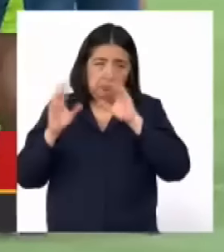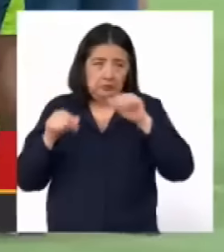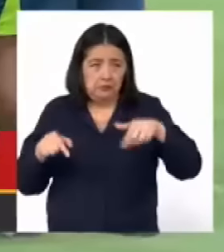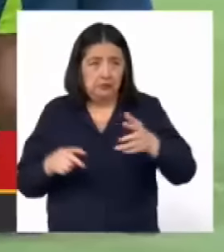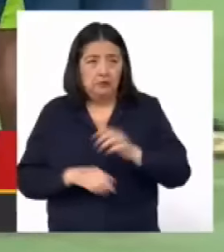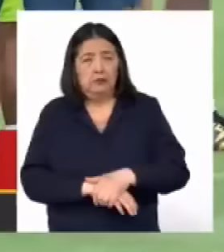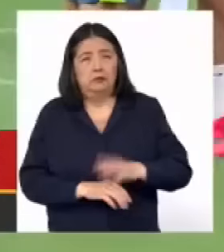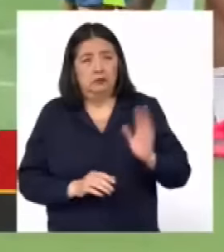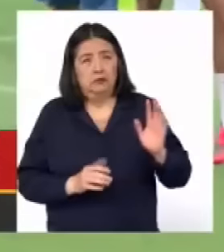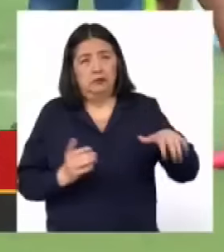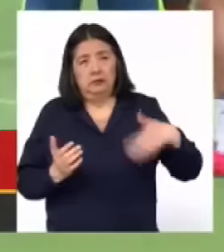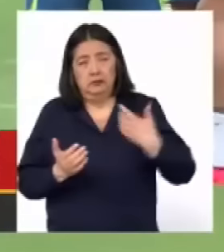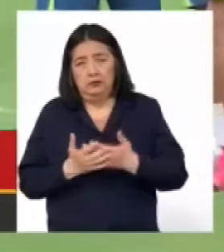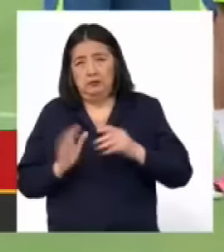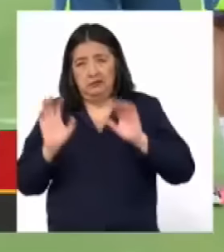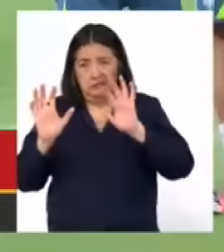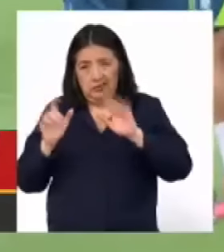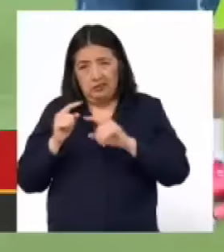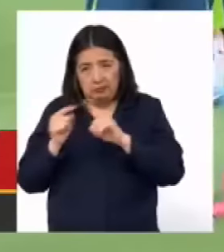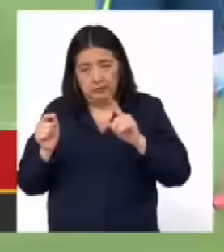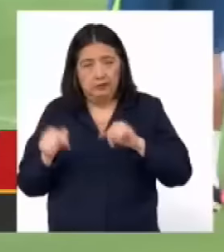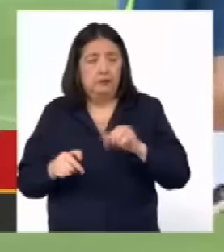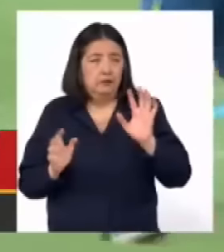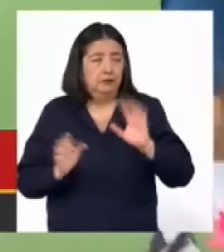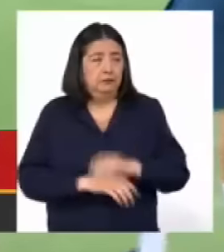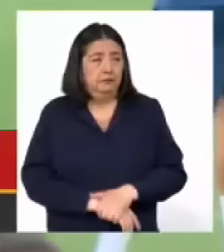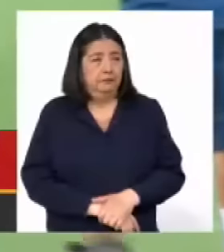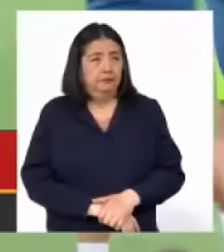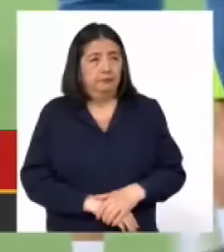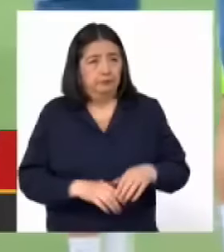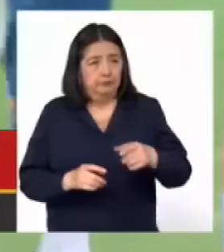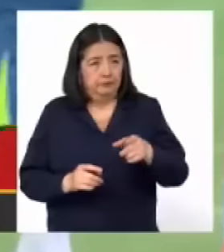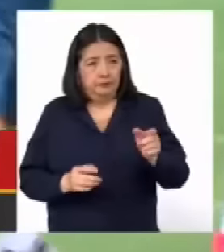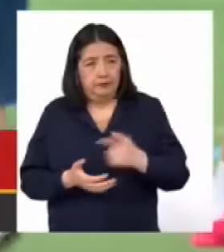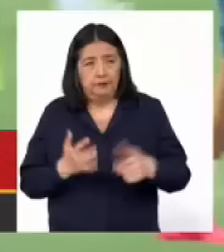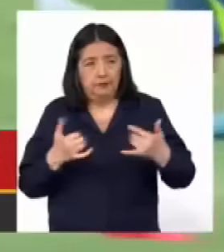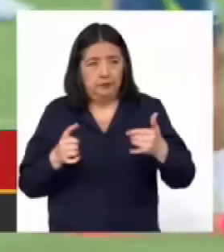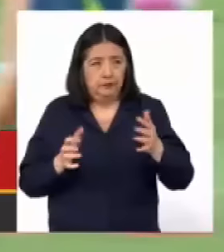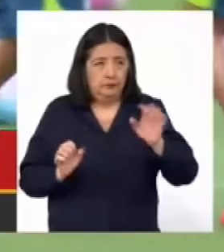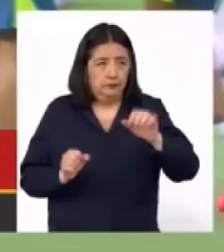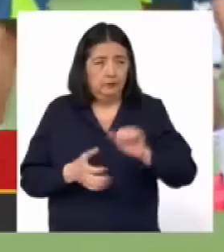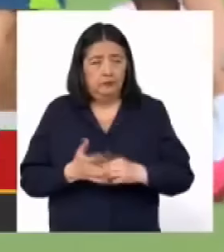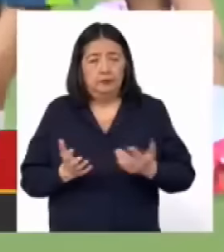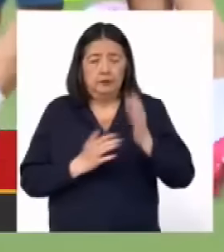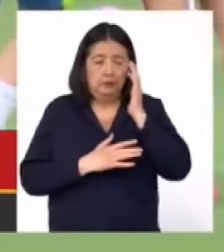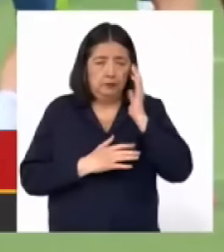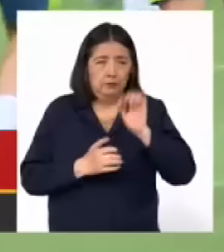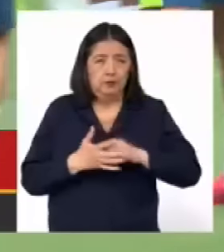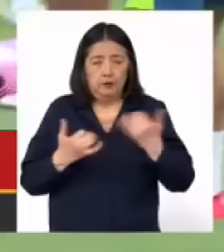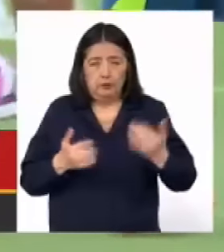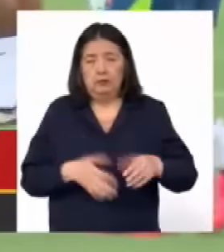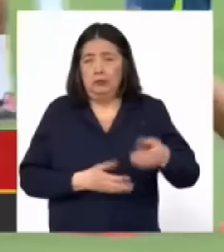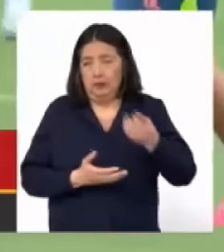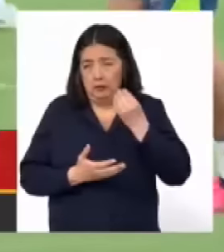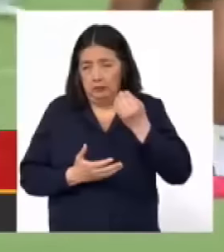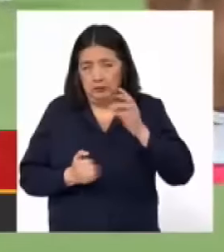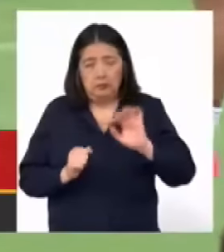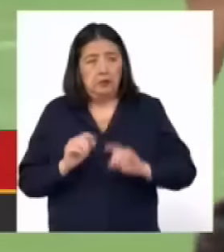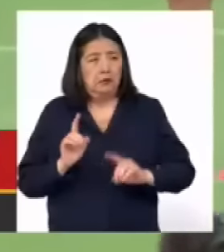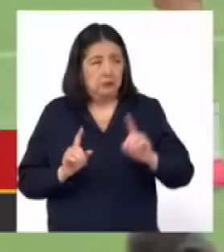aquí y terminó llegando sobre las 10:30 de la noche. Entonces, eso hizo que los jugadores inmediatamente van a descansar. Hoy han tenido merienda por la mañana,